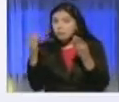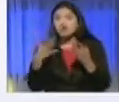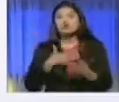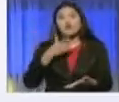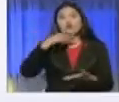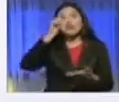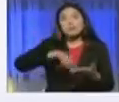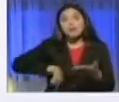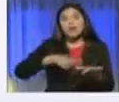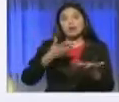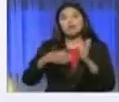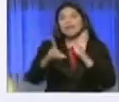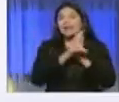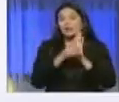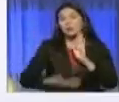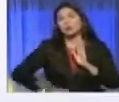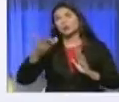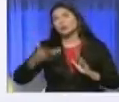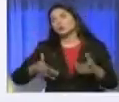histórico